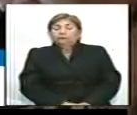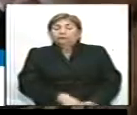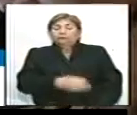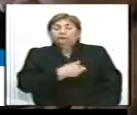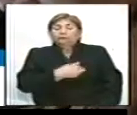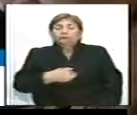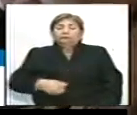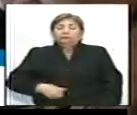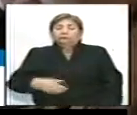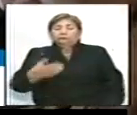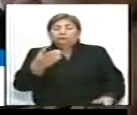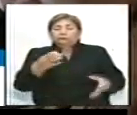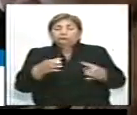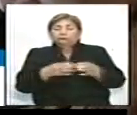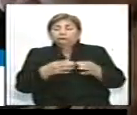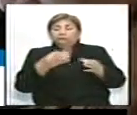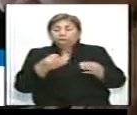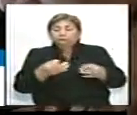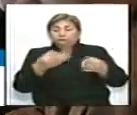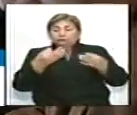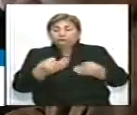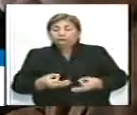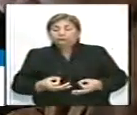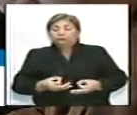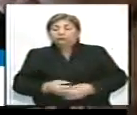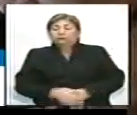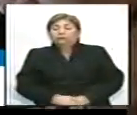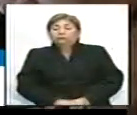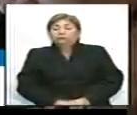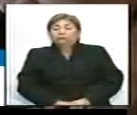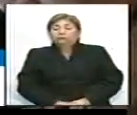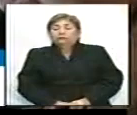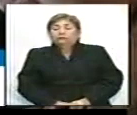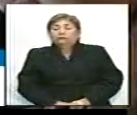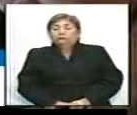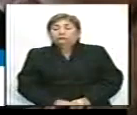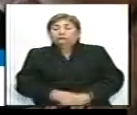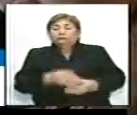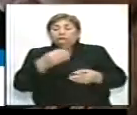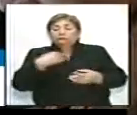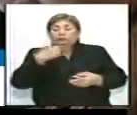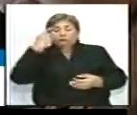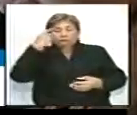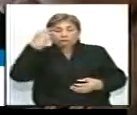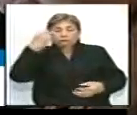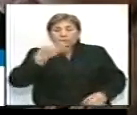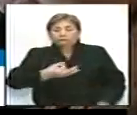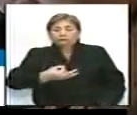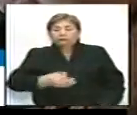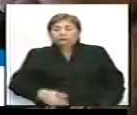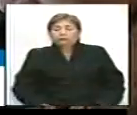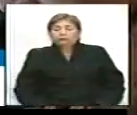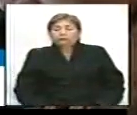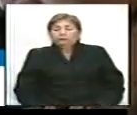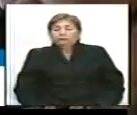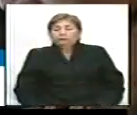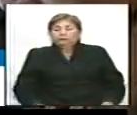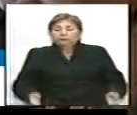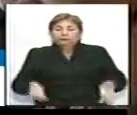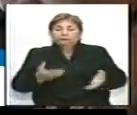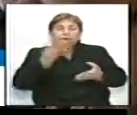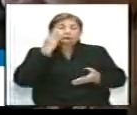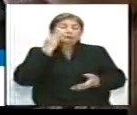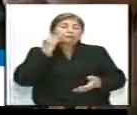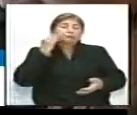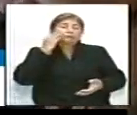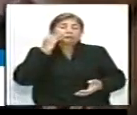Presidente, colegas congresistas, estoy plenamente seguro, totalmente convencido, dadas las